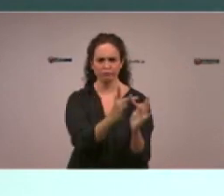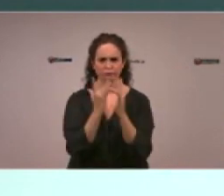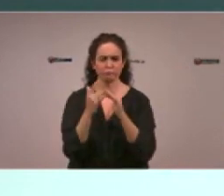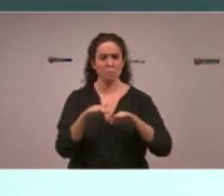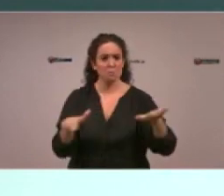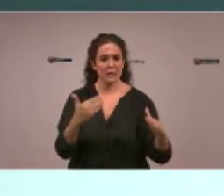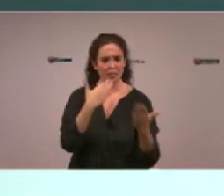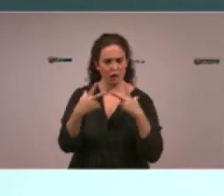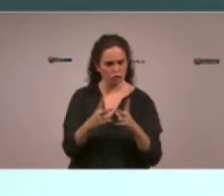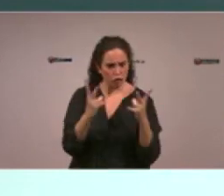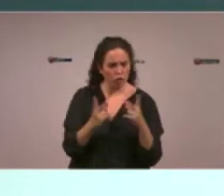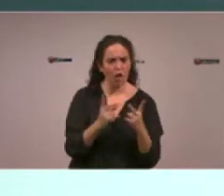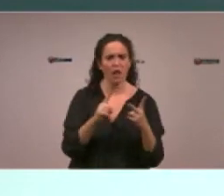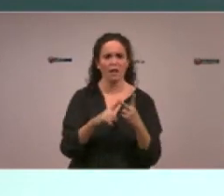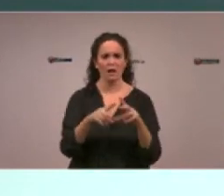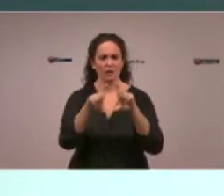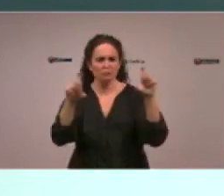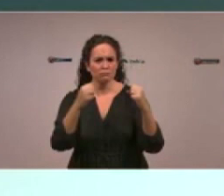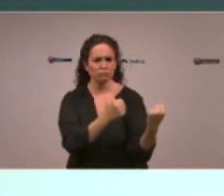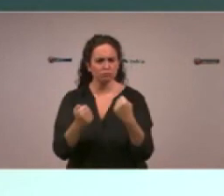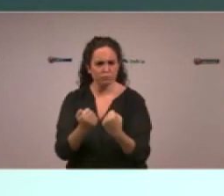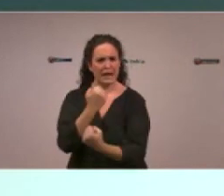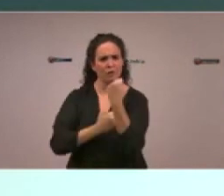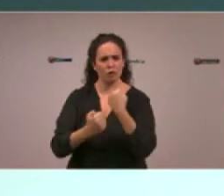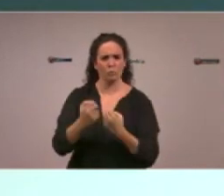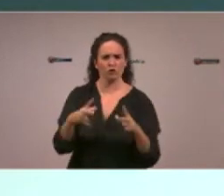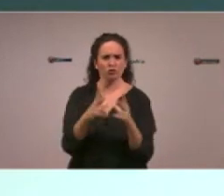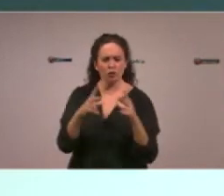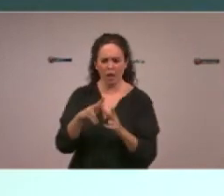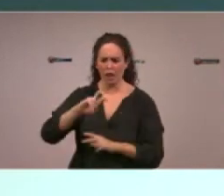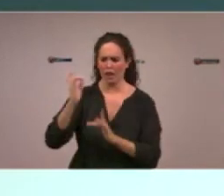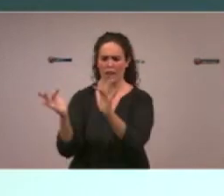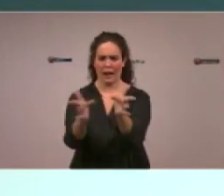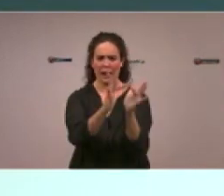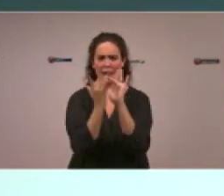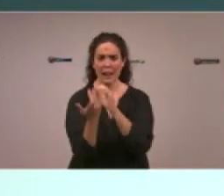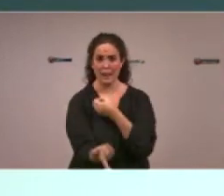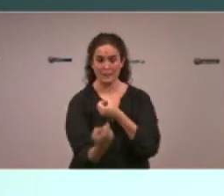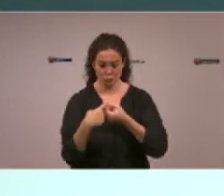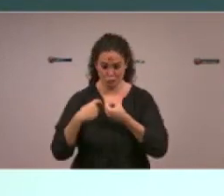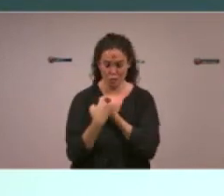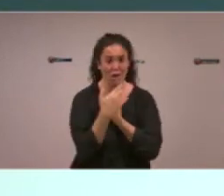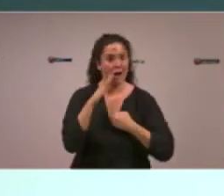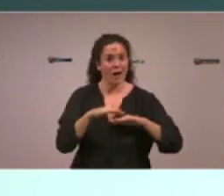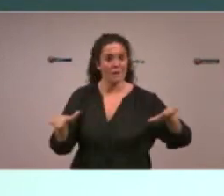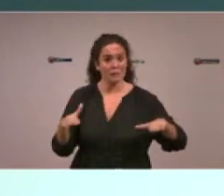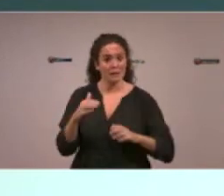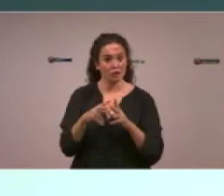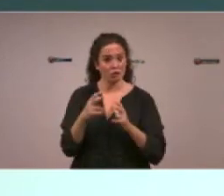social como con los agentes económicos y sociales que se encuentran o participan en la mesa